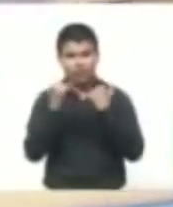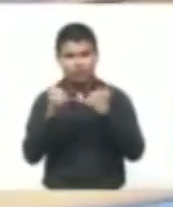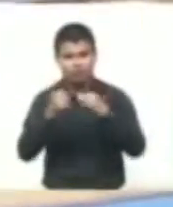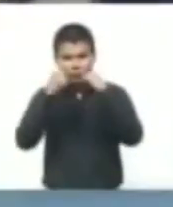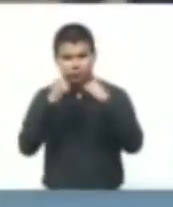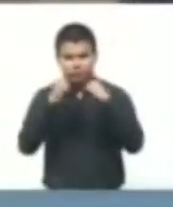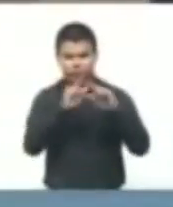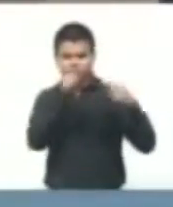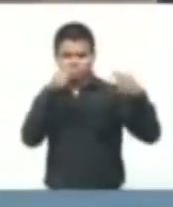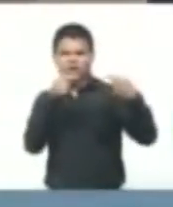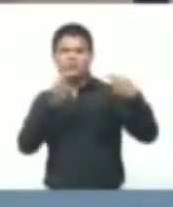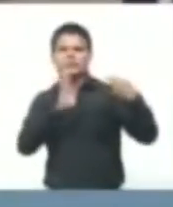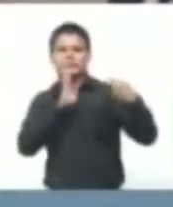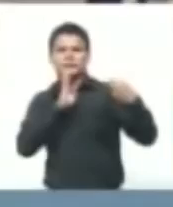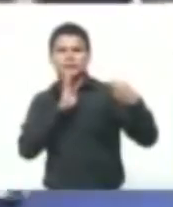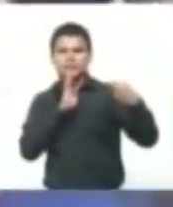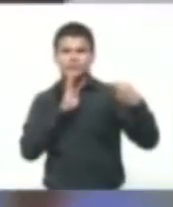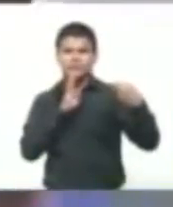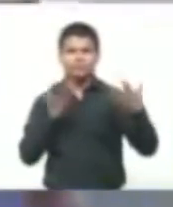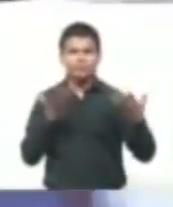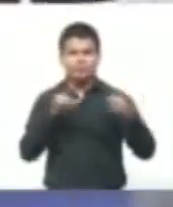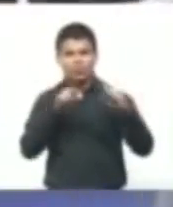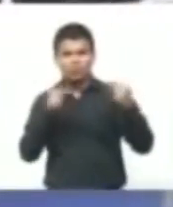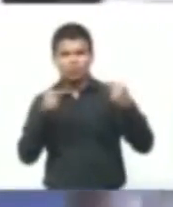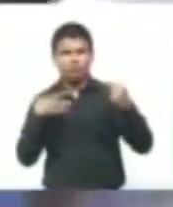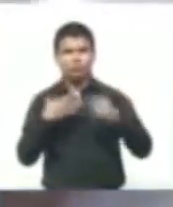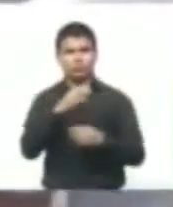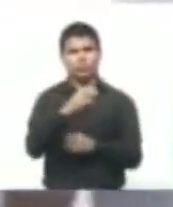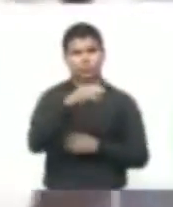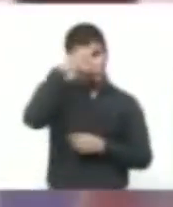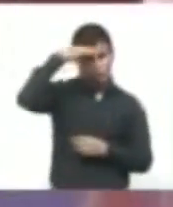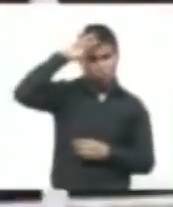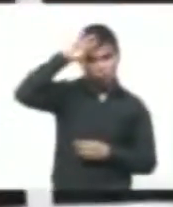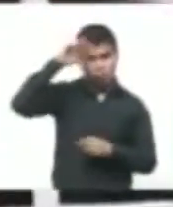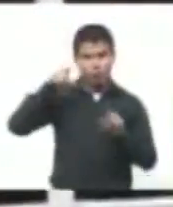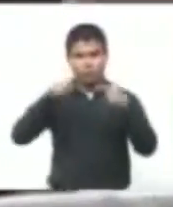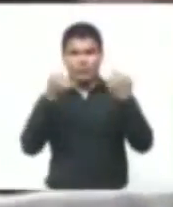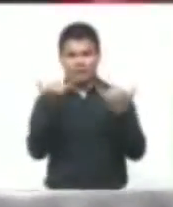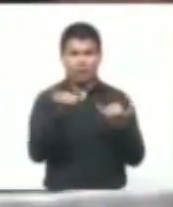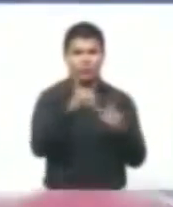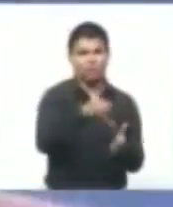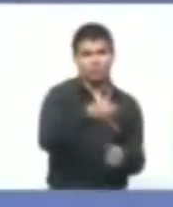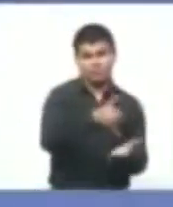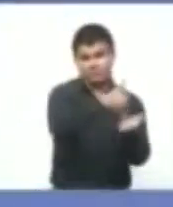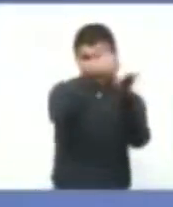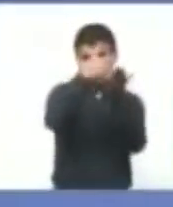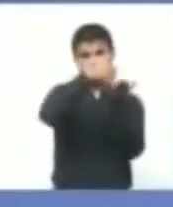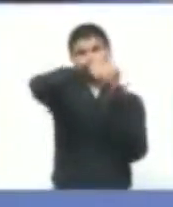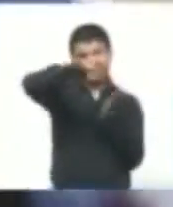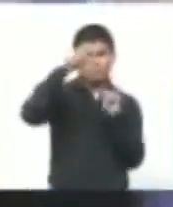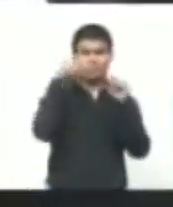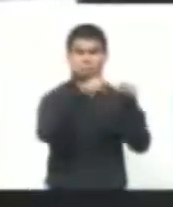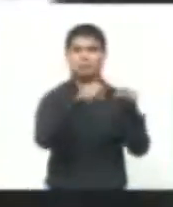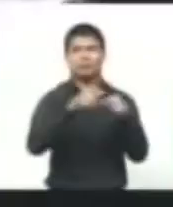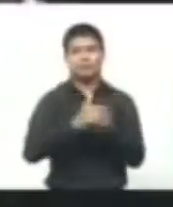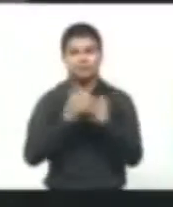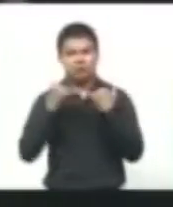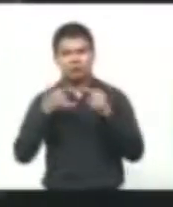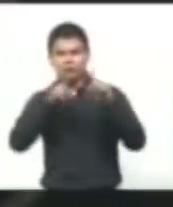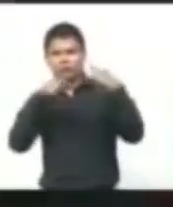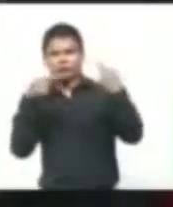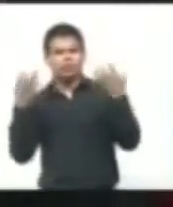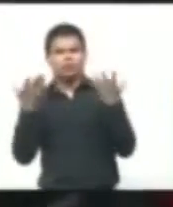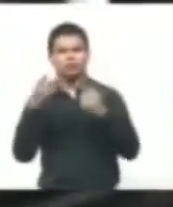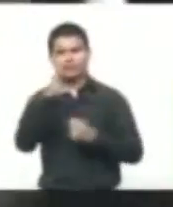duelo que sostendrán los heroicos ante los domadores de Cuba, actuales campeones de la Serie Mundial de Boxeo, el próximo viernes en el